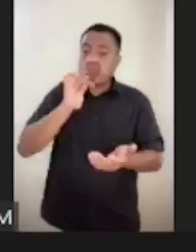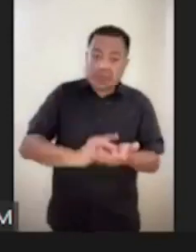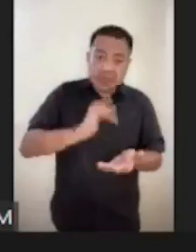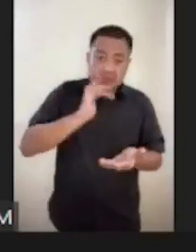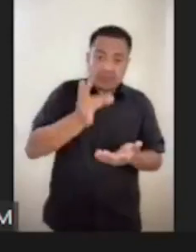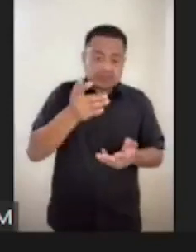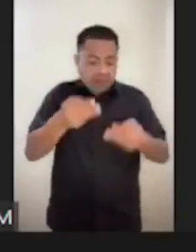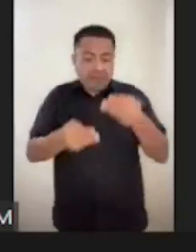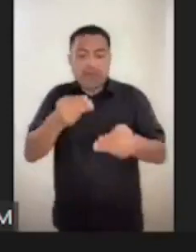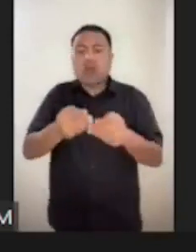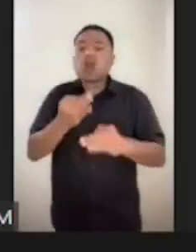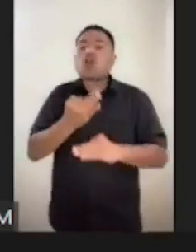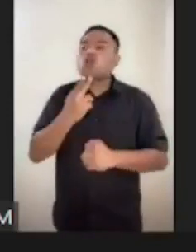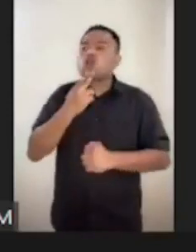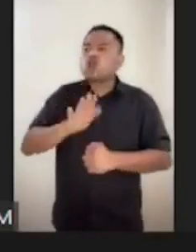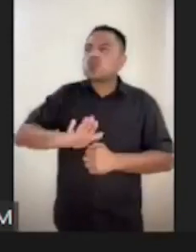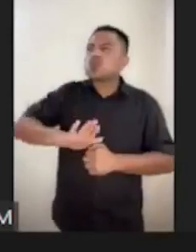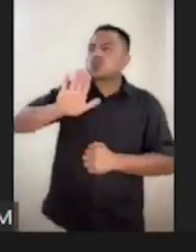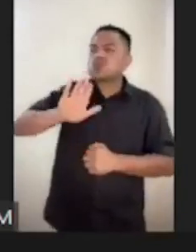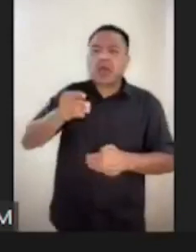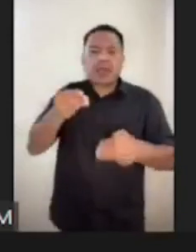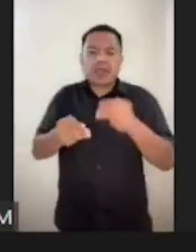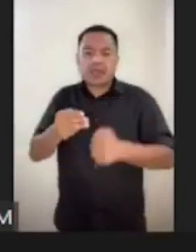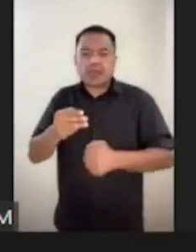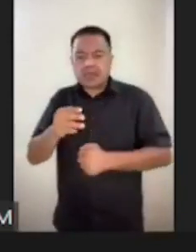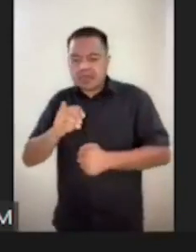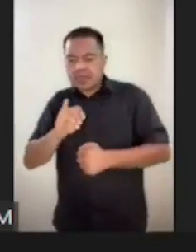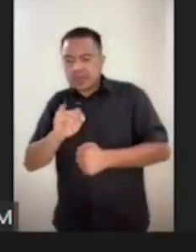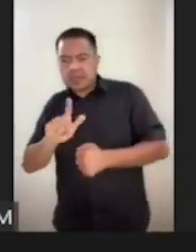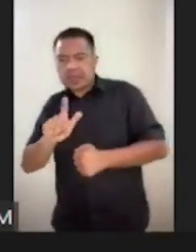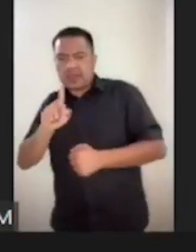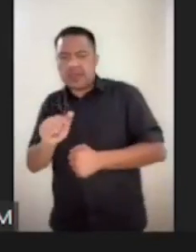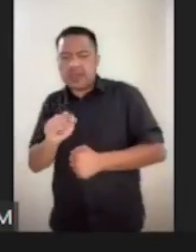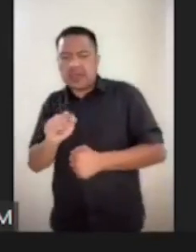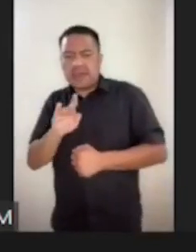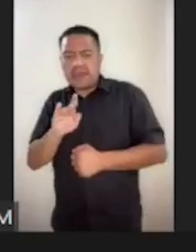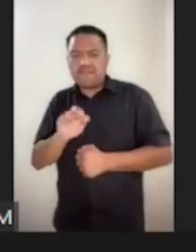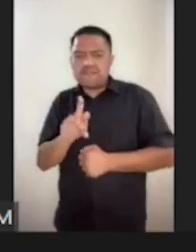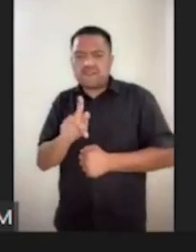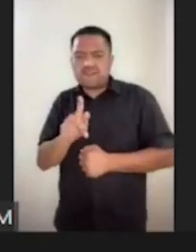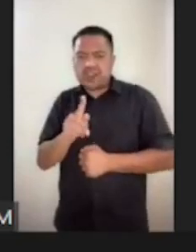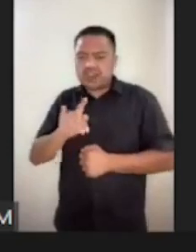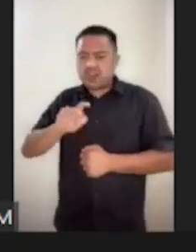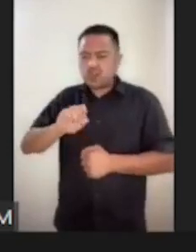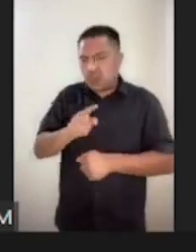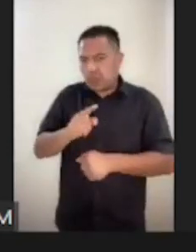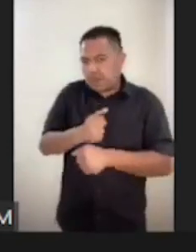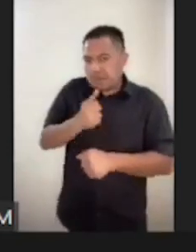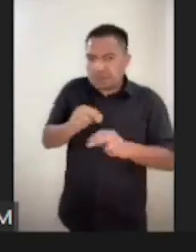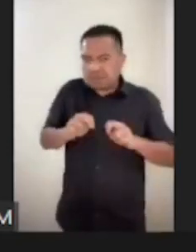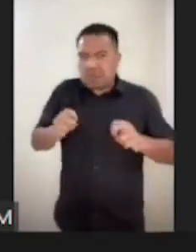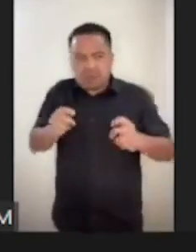magistrado. Tiene el uso de la voz la magistrada Hilda Rosa Delgado Brito en esta primera ronda.